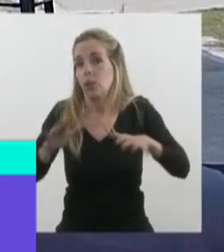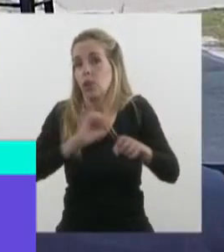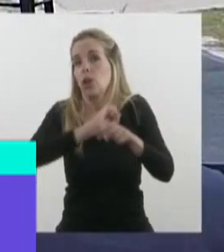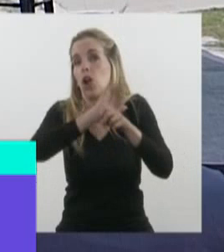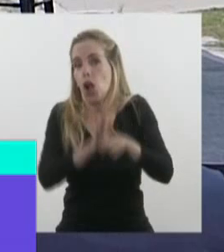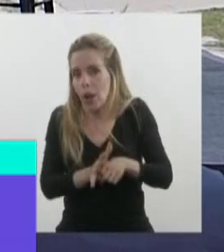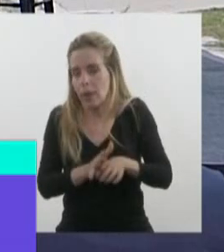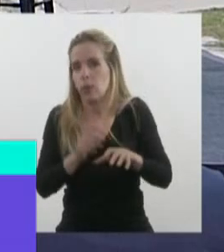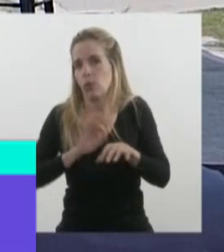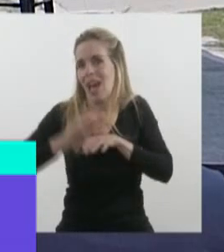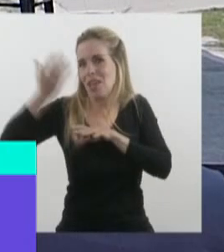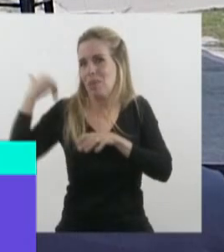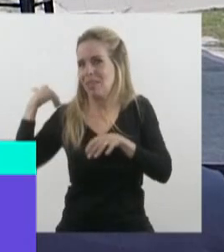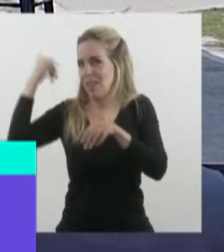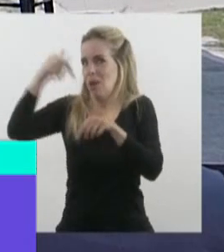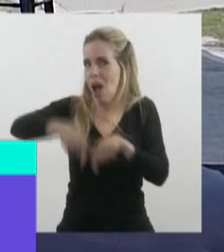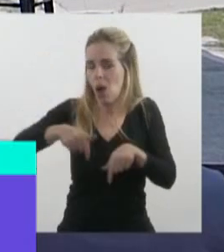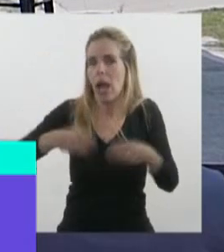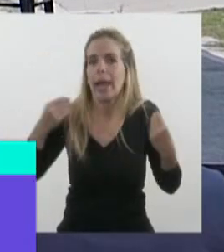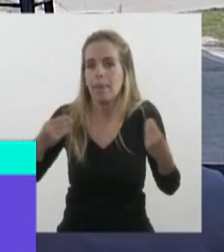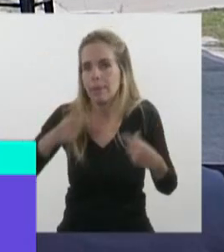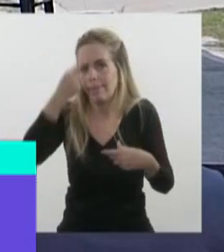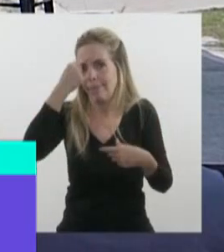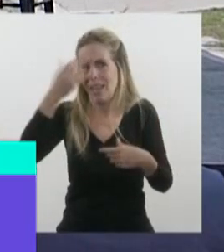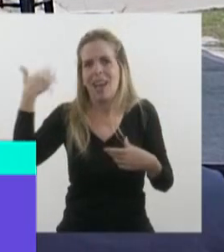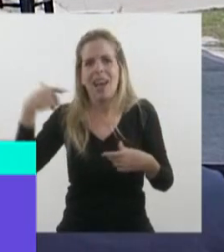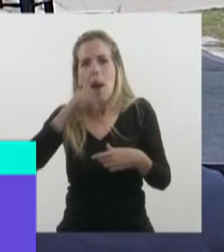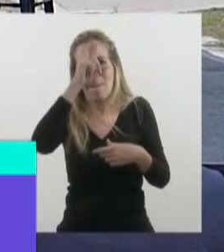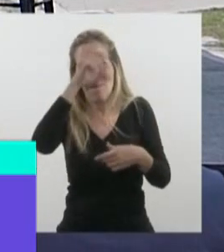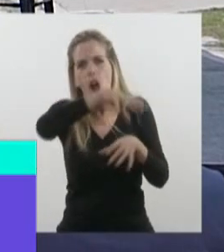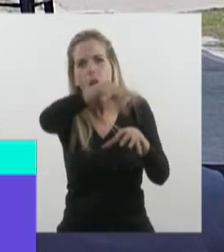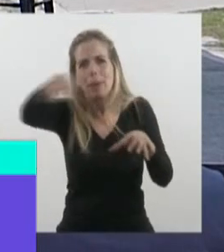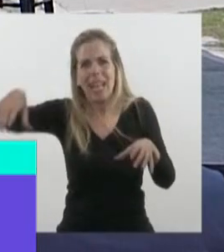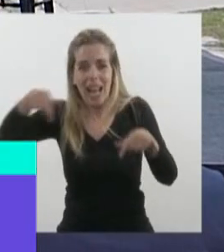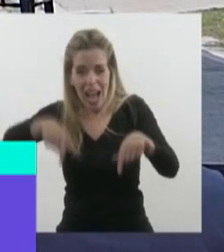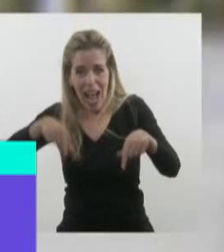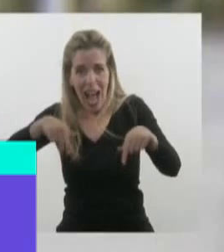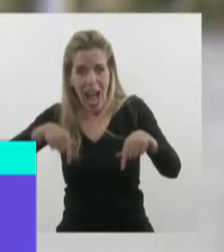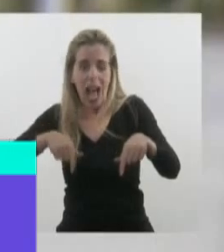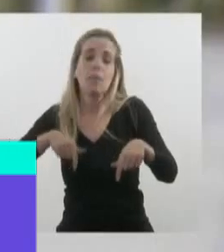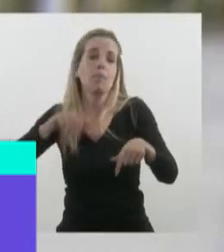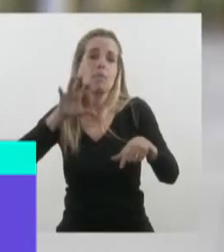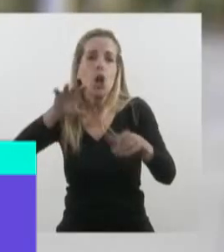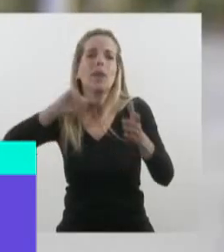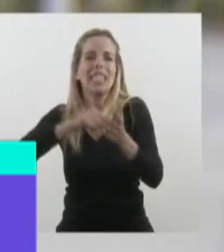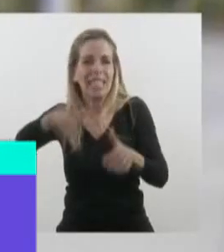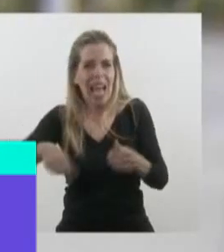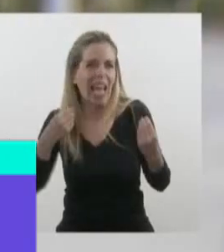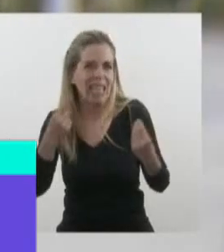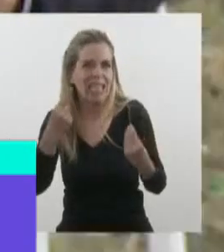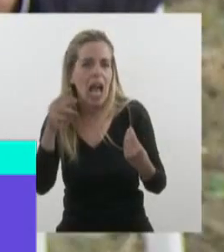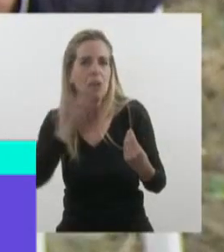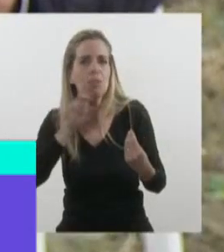que reconstruir un sistema de salud que no existía. Acá en esta provincia había una gobernadora que se jactaba de no abrir más